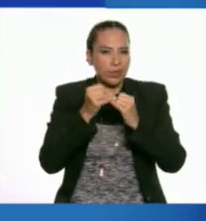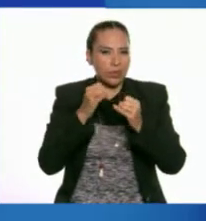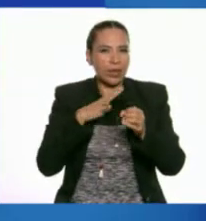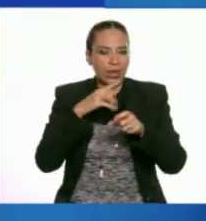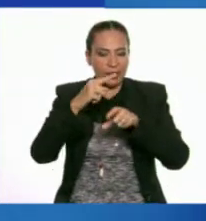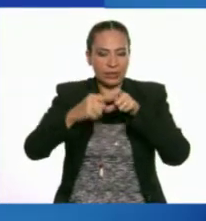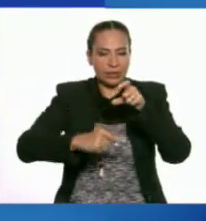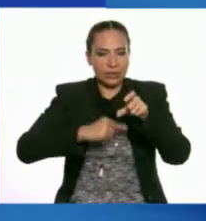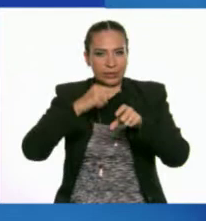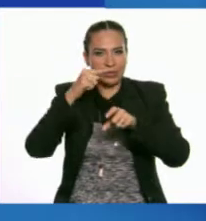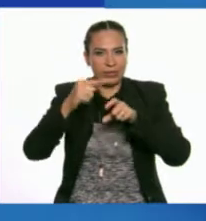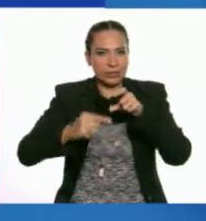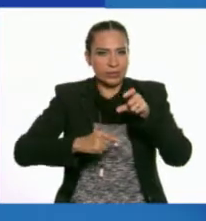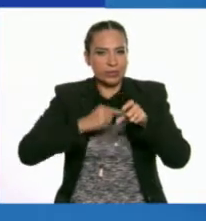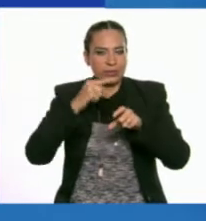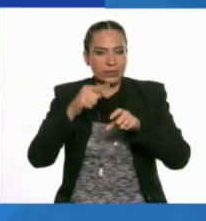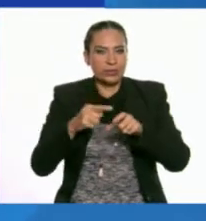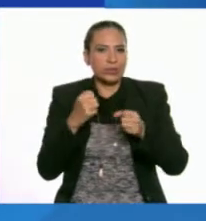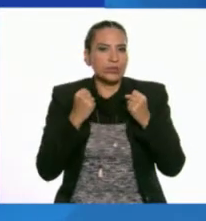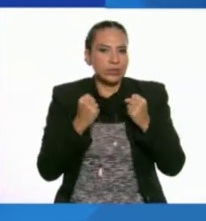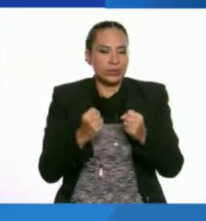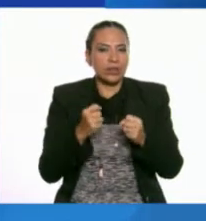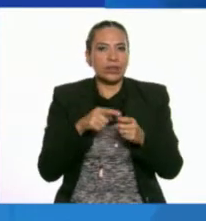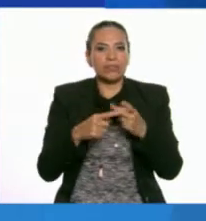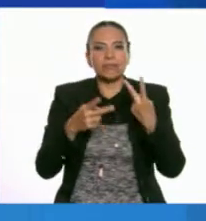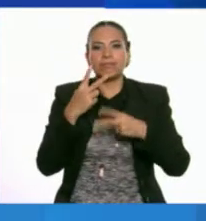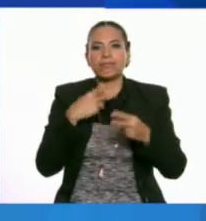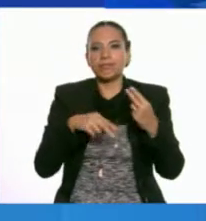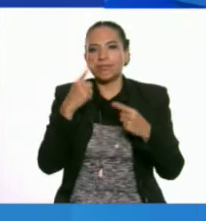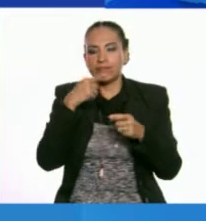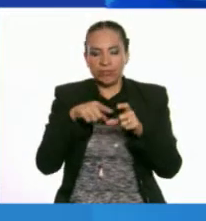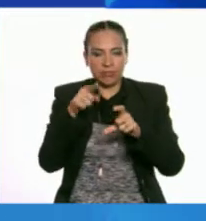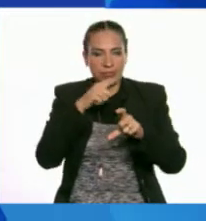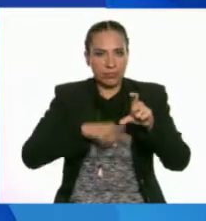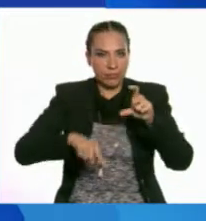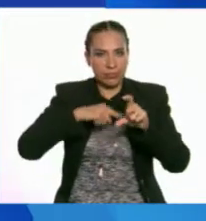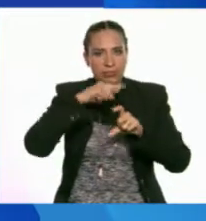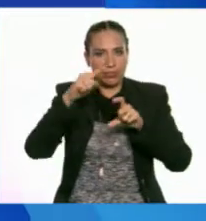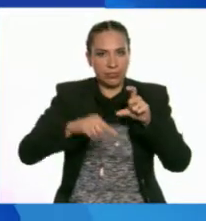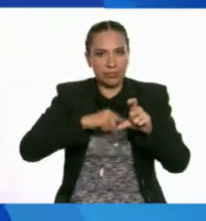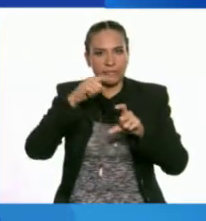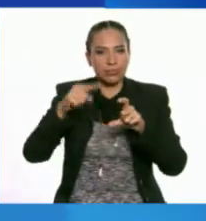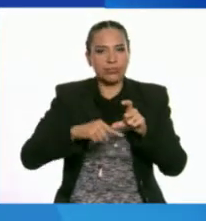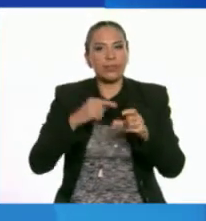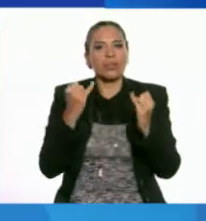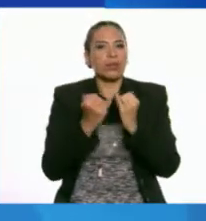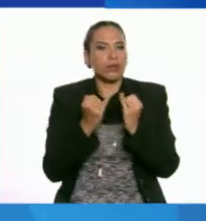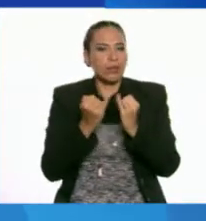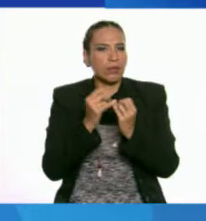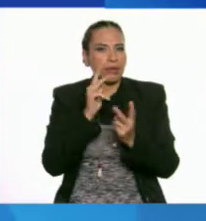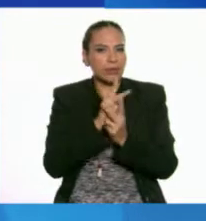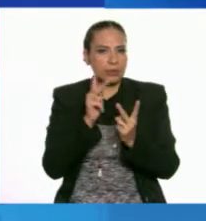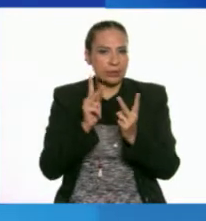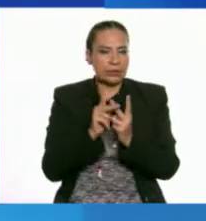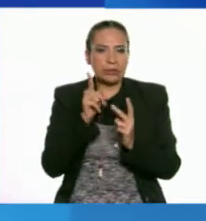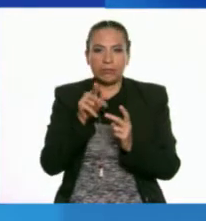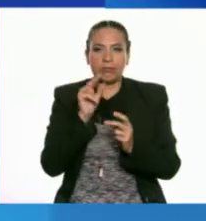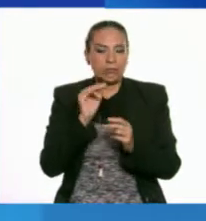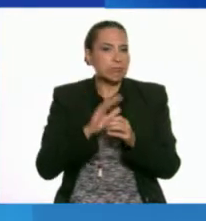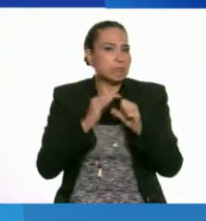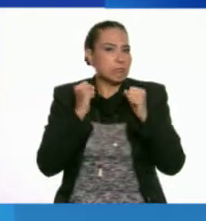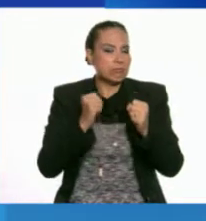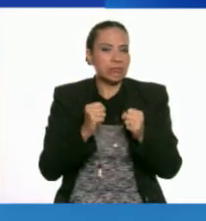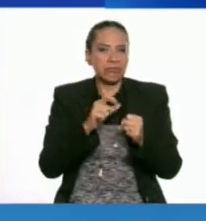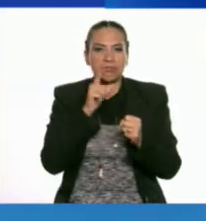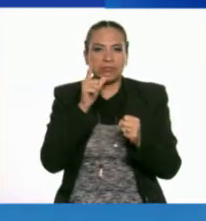le das la fuerza a los pedales. Ajá. Y la cadena hace rodar la llanta. Un circuito de luz es muy parecido. Si tú no le pones fuerza,